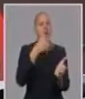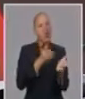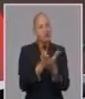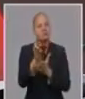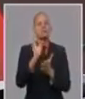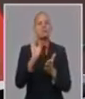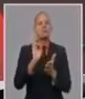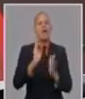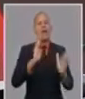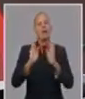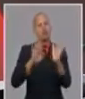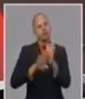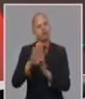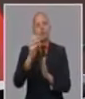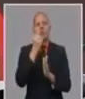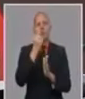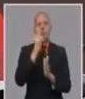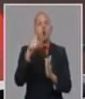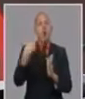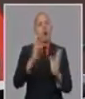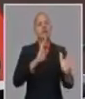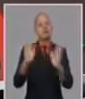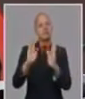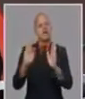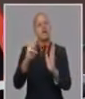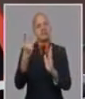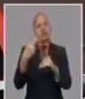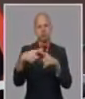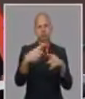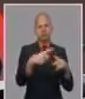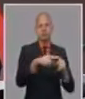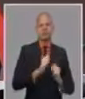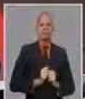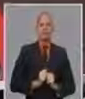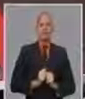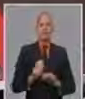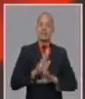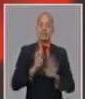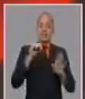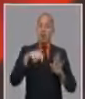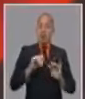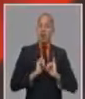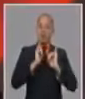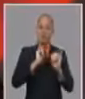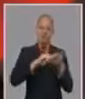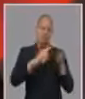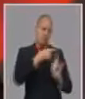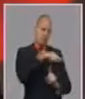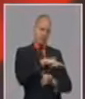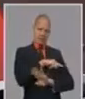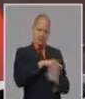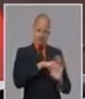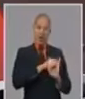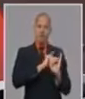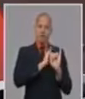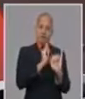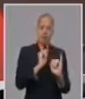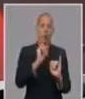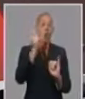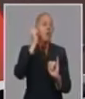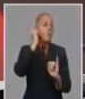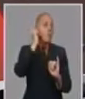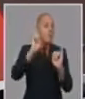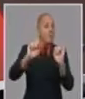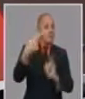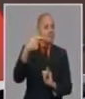continuar con el desarrollo de la vacuna. Y la confirmación la tuvimos en el podcast de Cuba Debate la semana pasada de la vicepresidenta